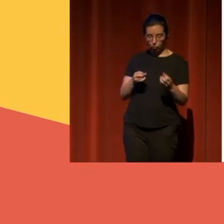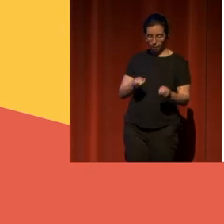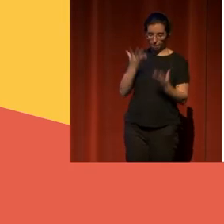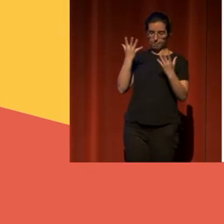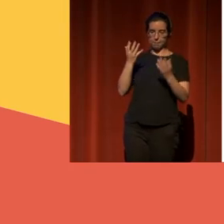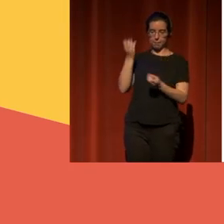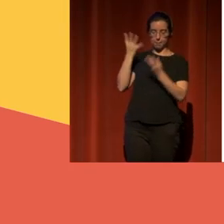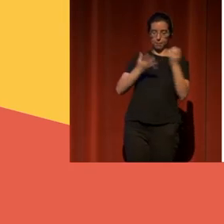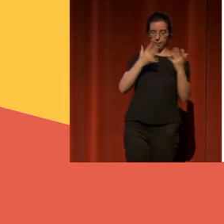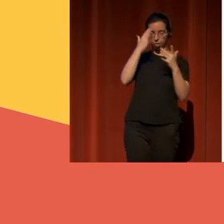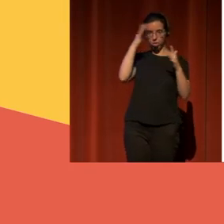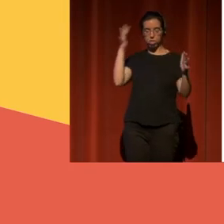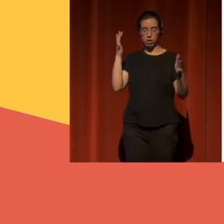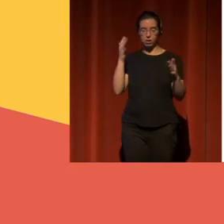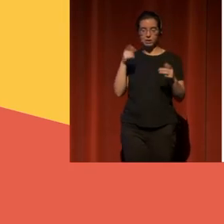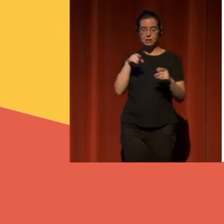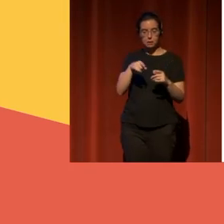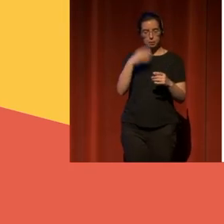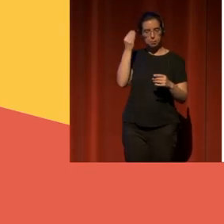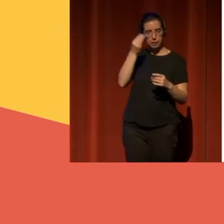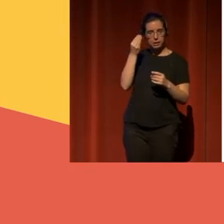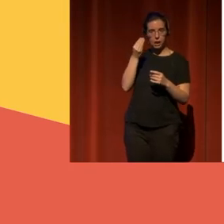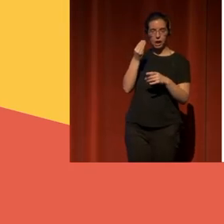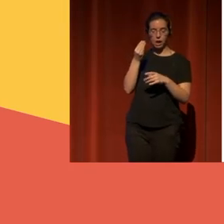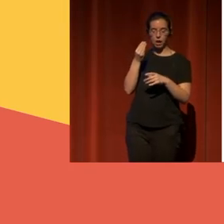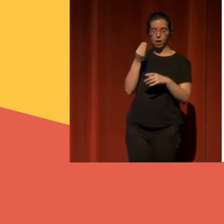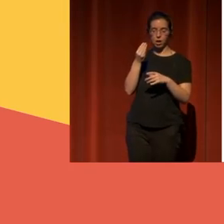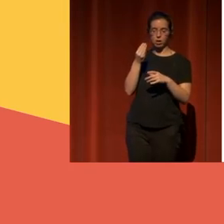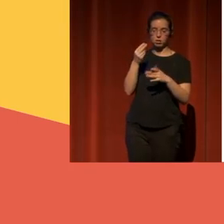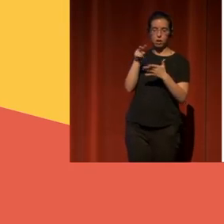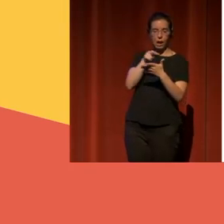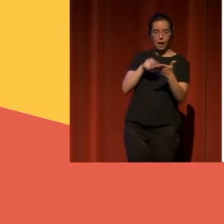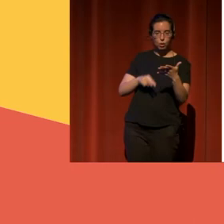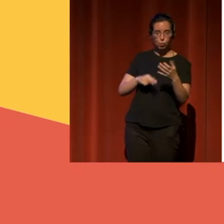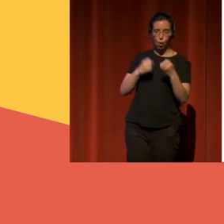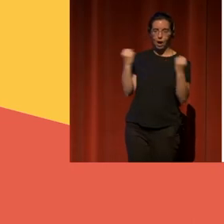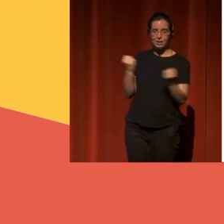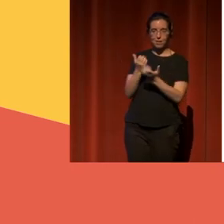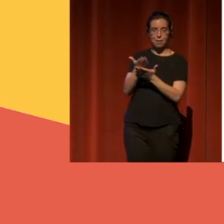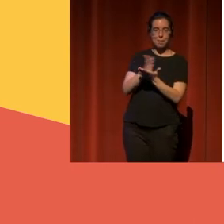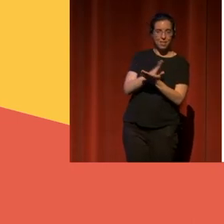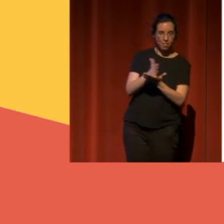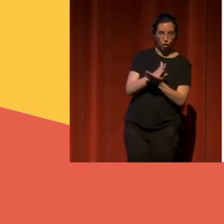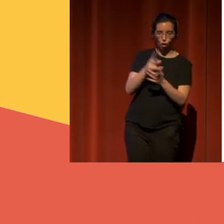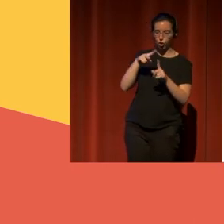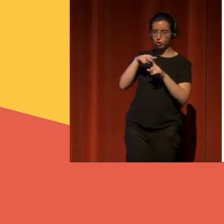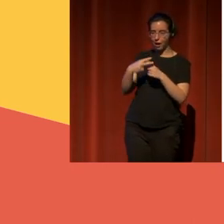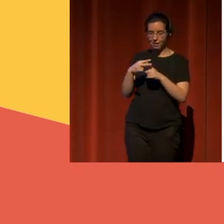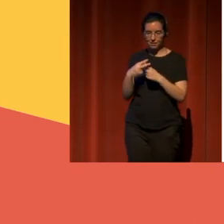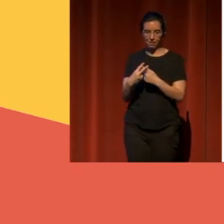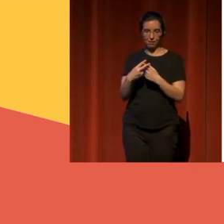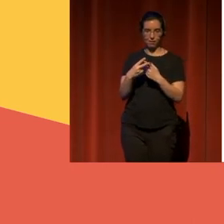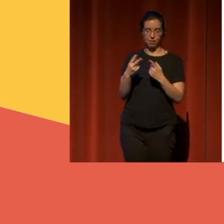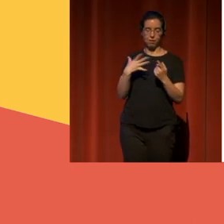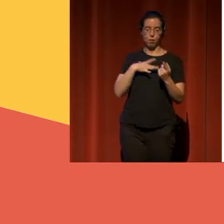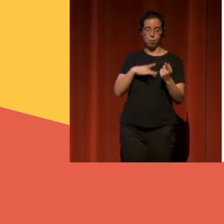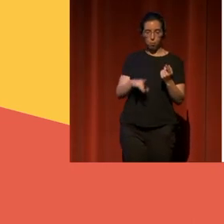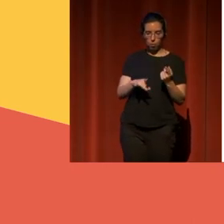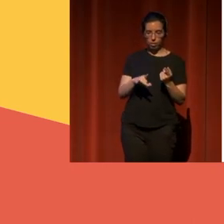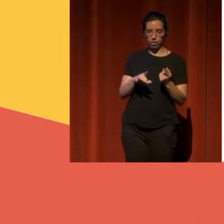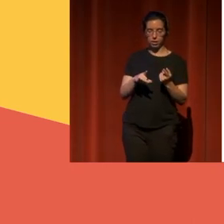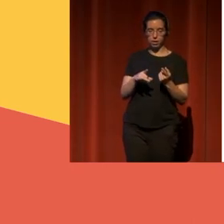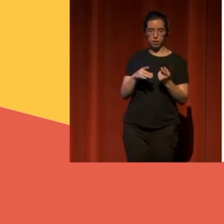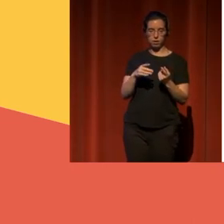vez, pensamos que una lectura mediada o mejor, actividades de mediación como talleres, en las que se pueda hacer un uso